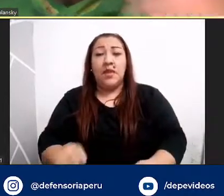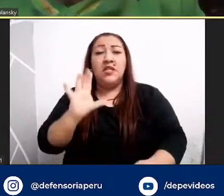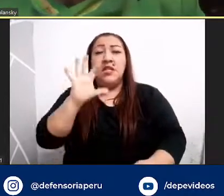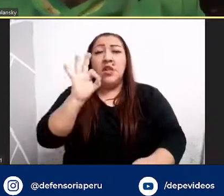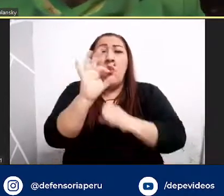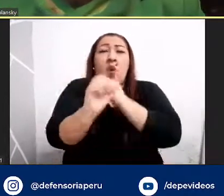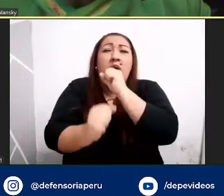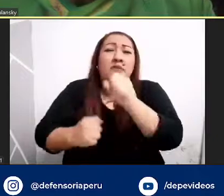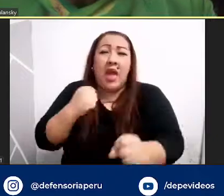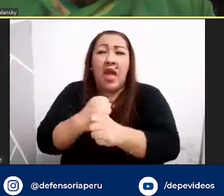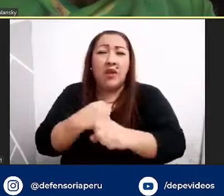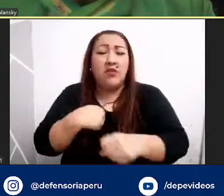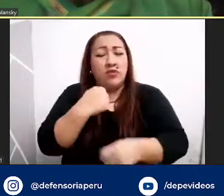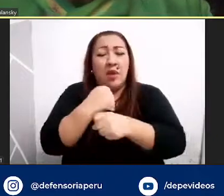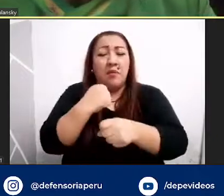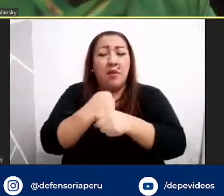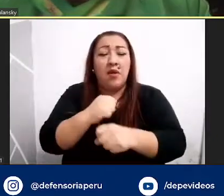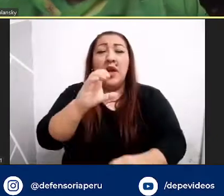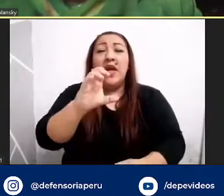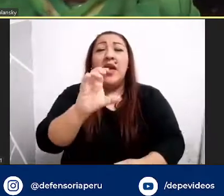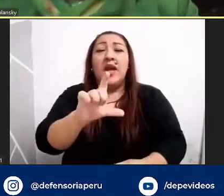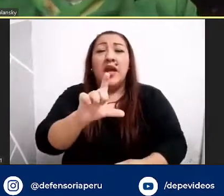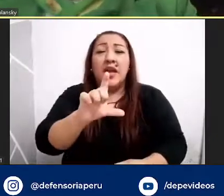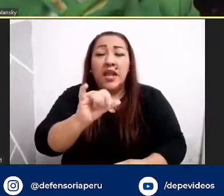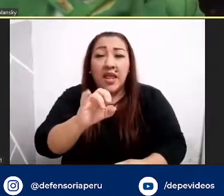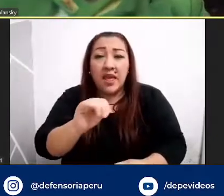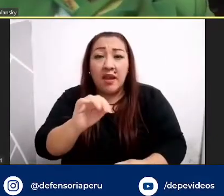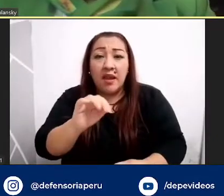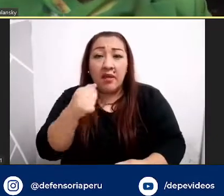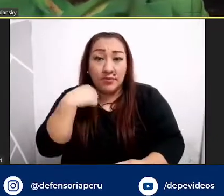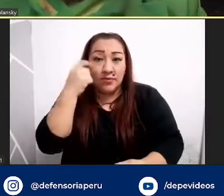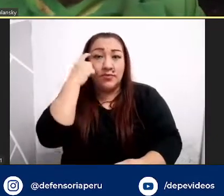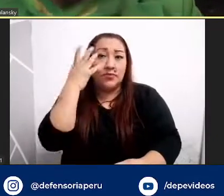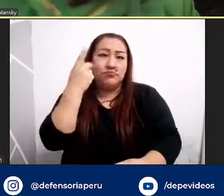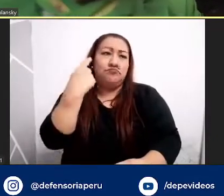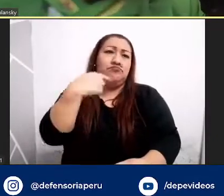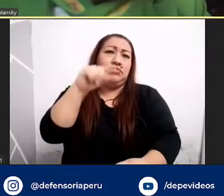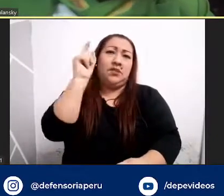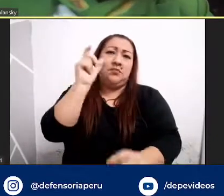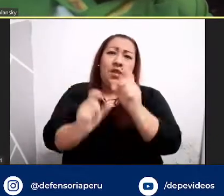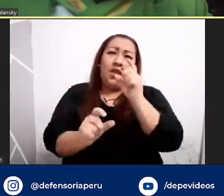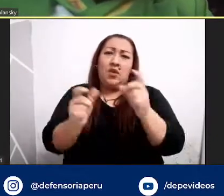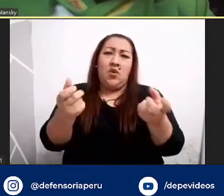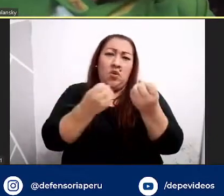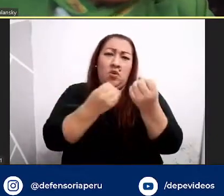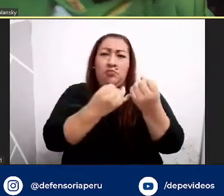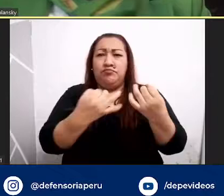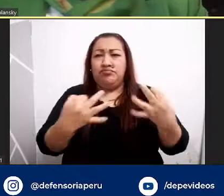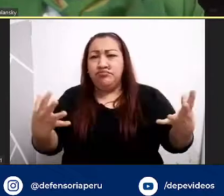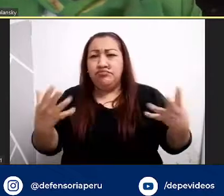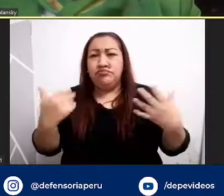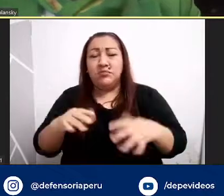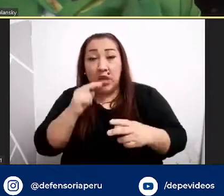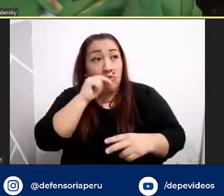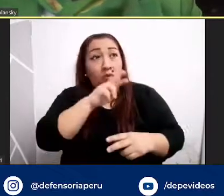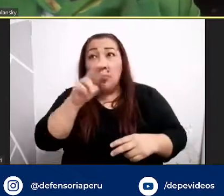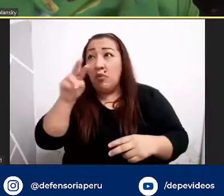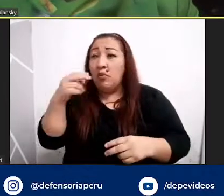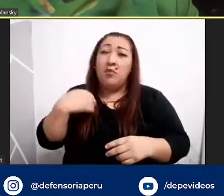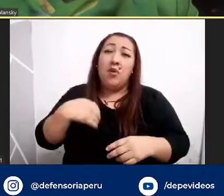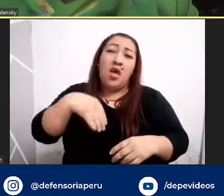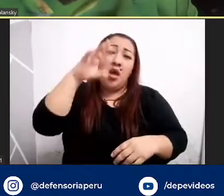y tengo, no sé cuántos miles de personas a las cuales he visto, y veo que